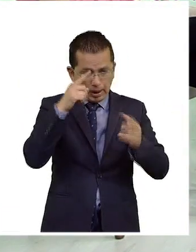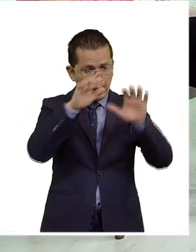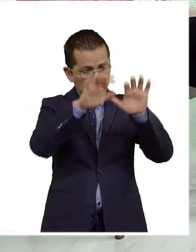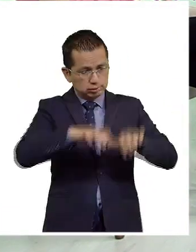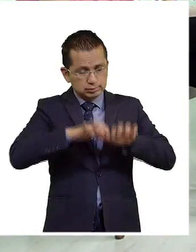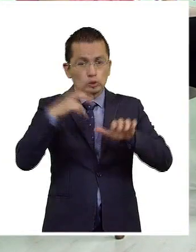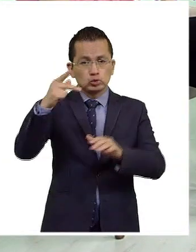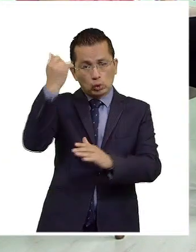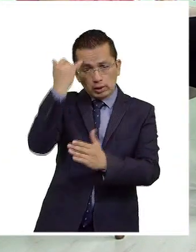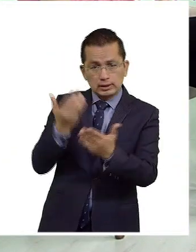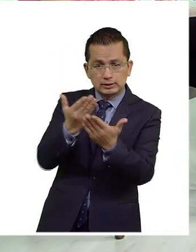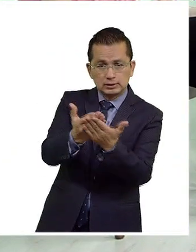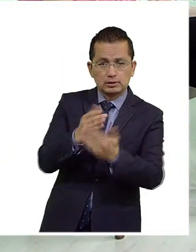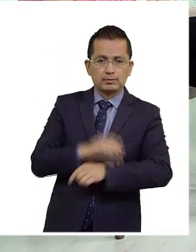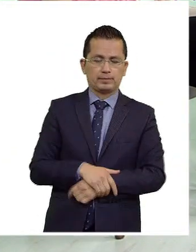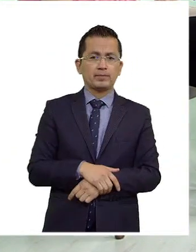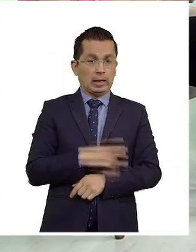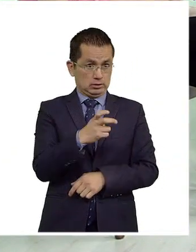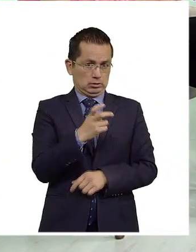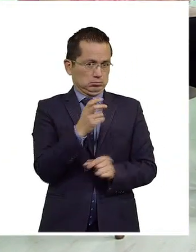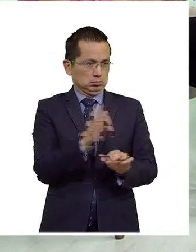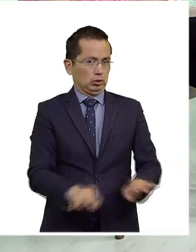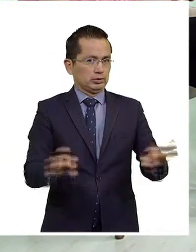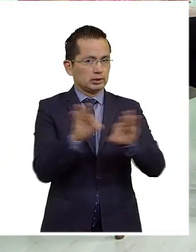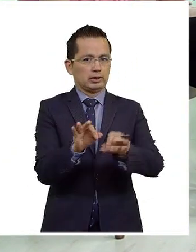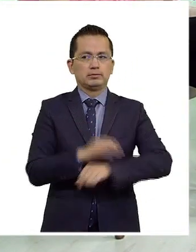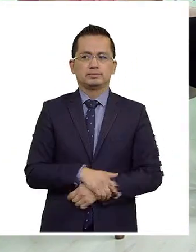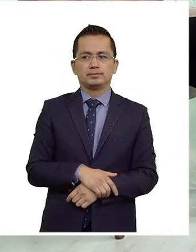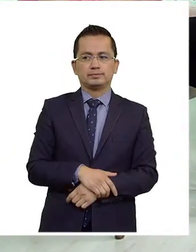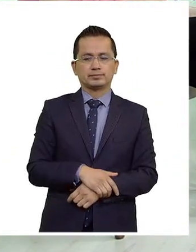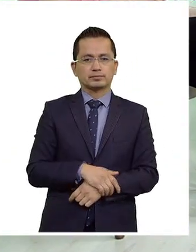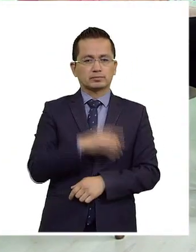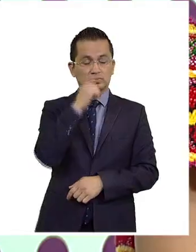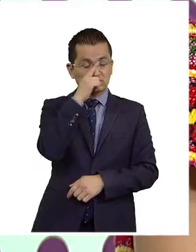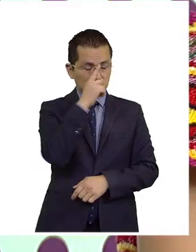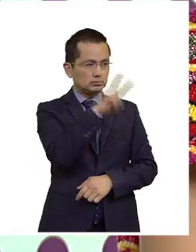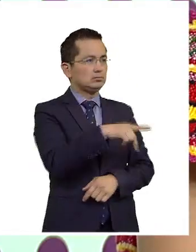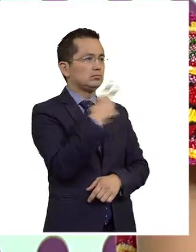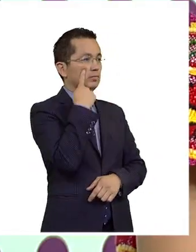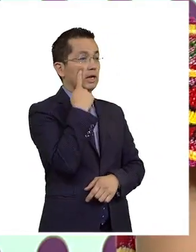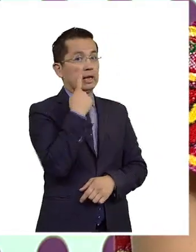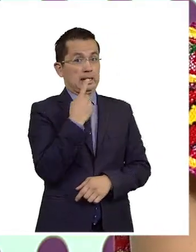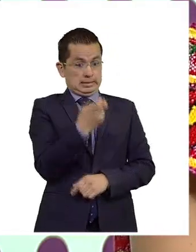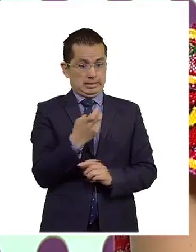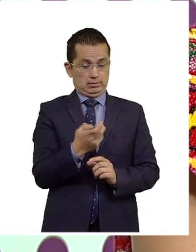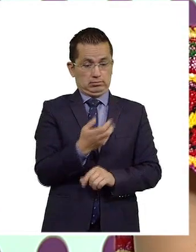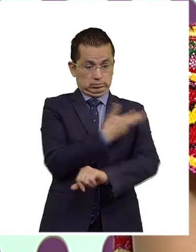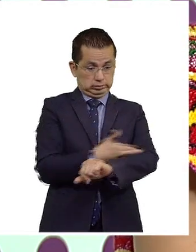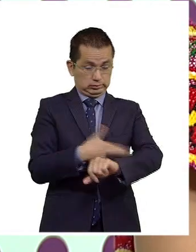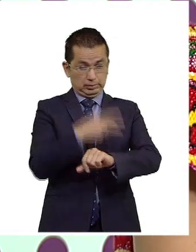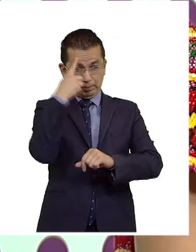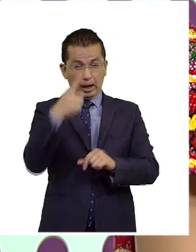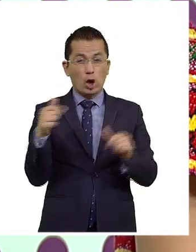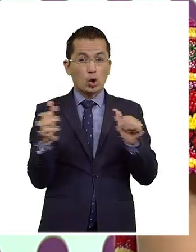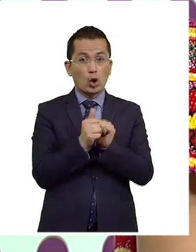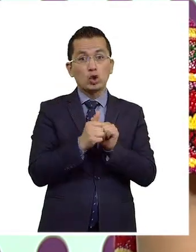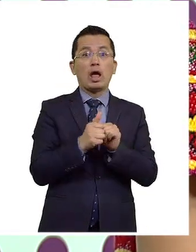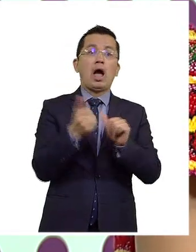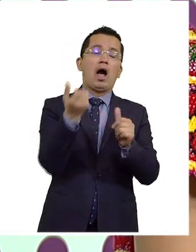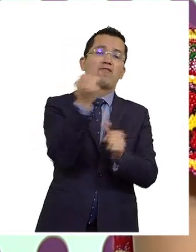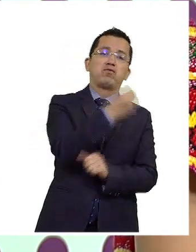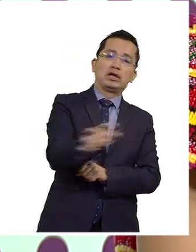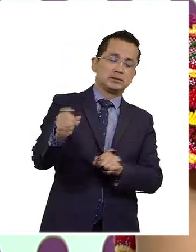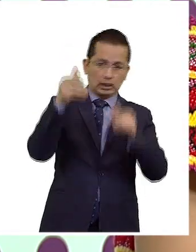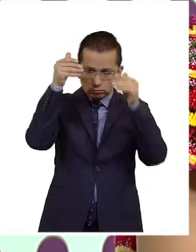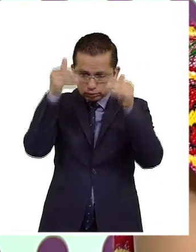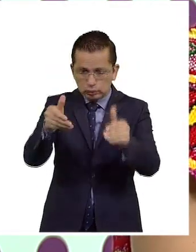horrible y patologizante. ¿Por qué? Bueno, uno, requieres detener a tu mamá y a tu papá, de acuerdo. Y algo que pasa es